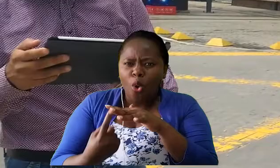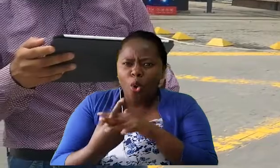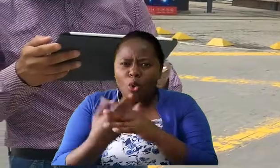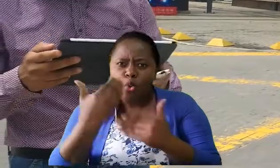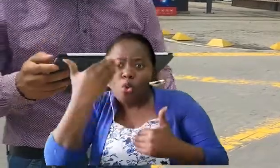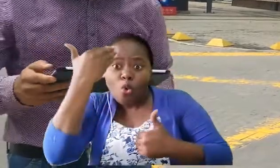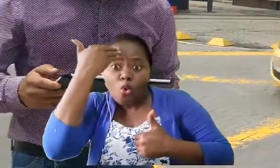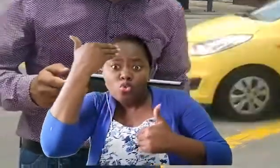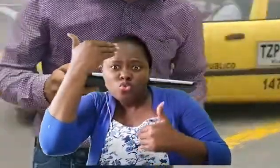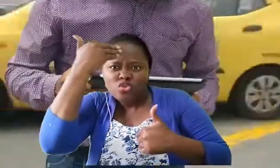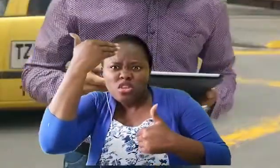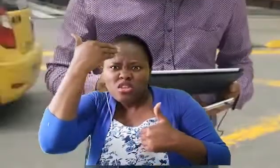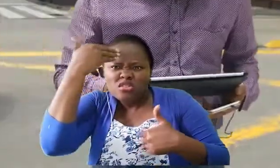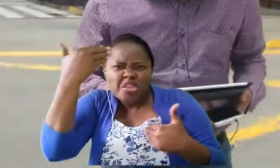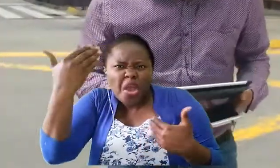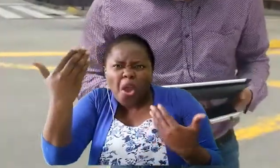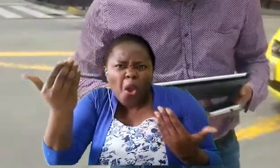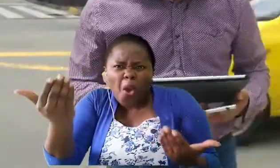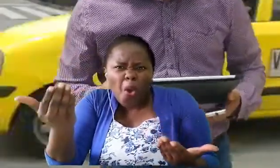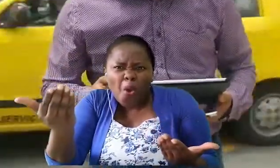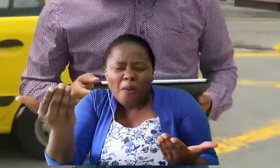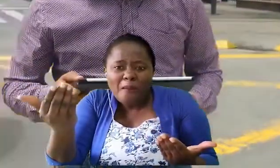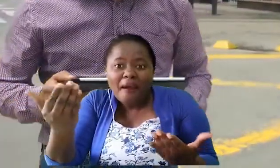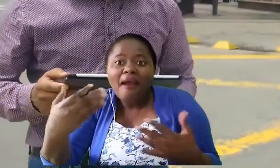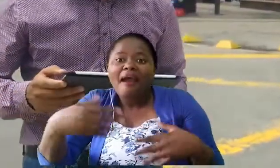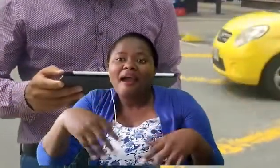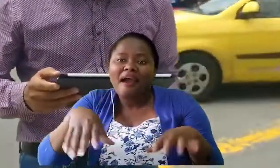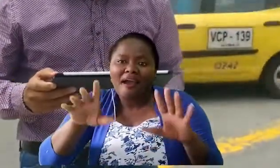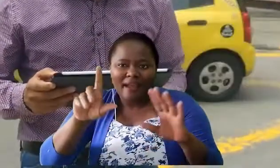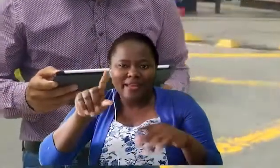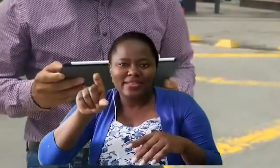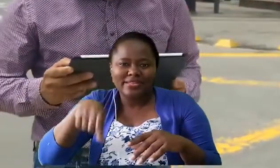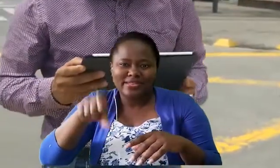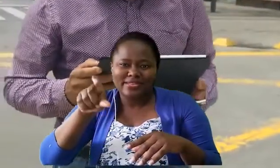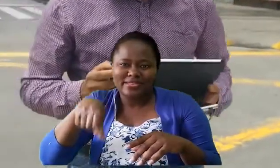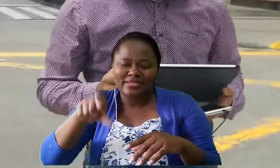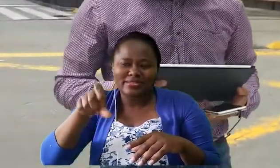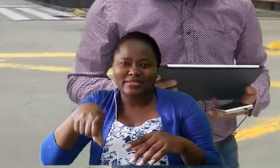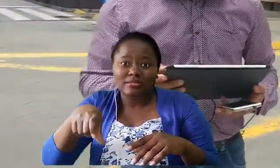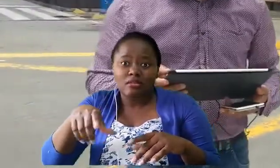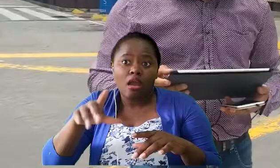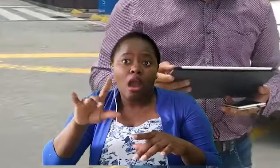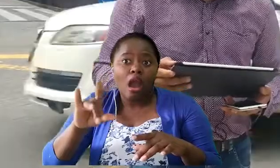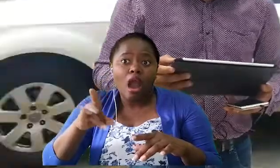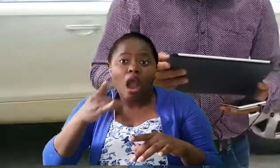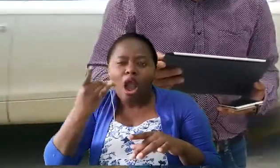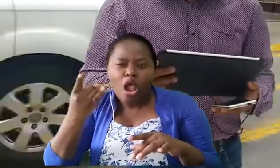es necesario recurrir a algo metafísico, y ese algo metafísico pues es